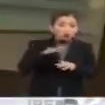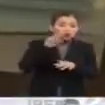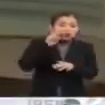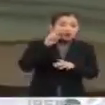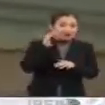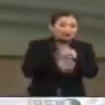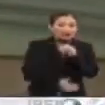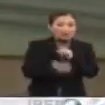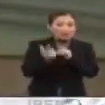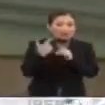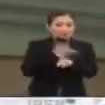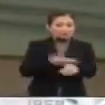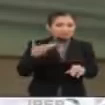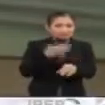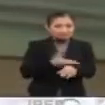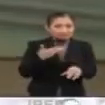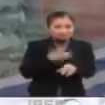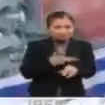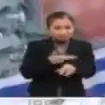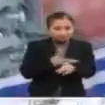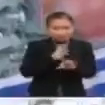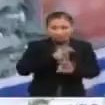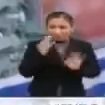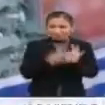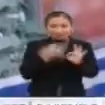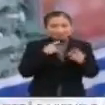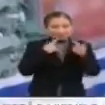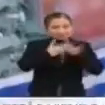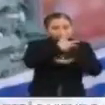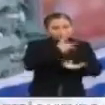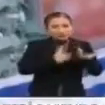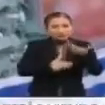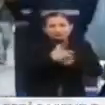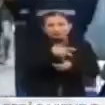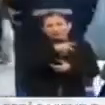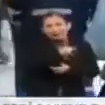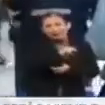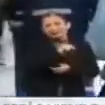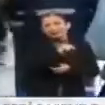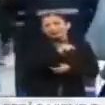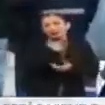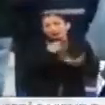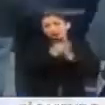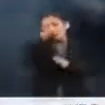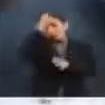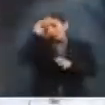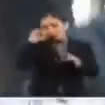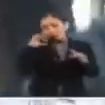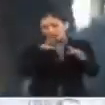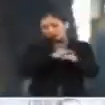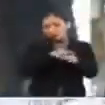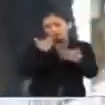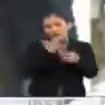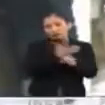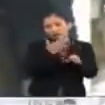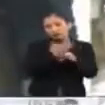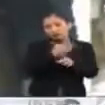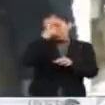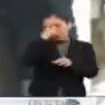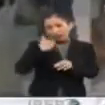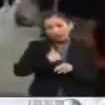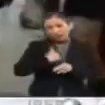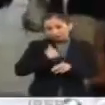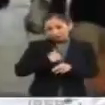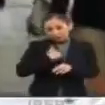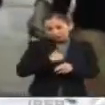se termina resolviendo la negociación de esto que se llama un nuevo acuerdo de Estados Unidos,